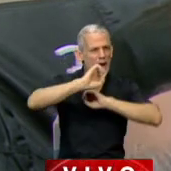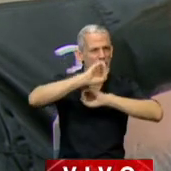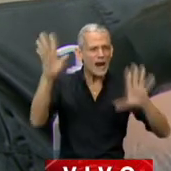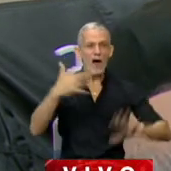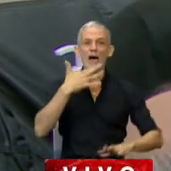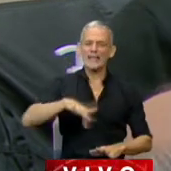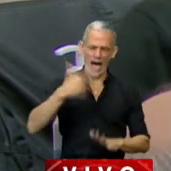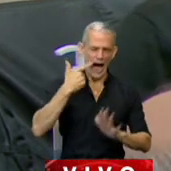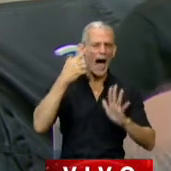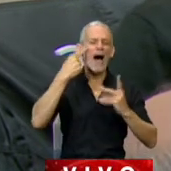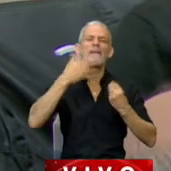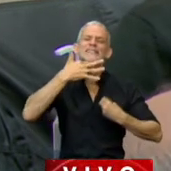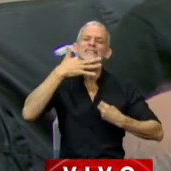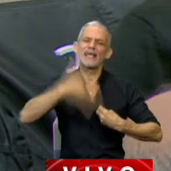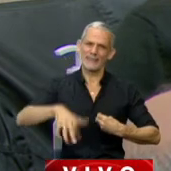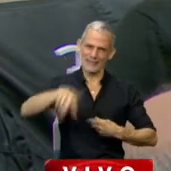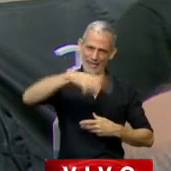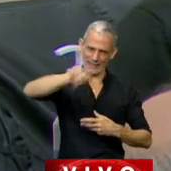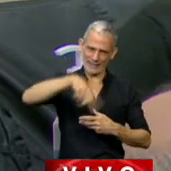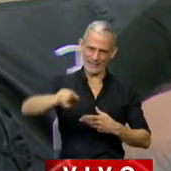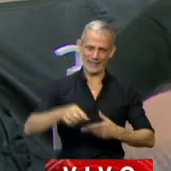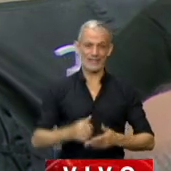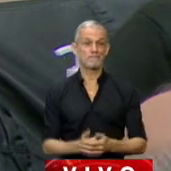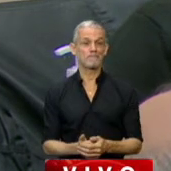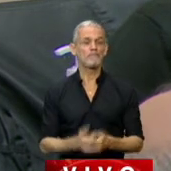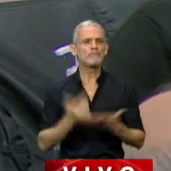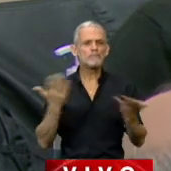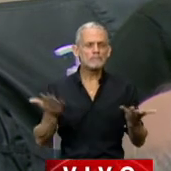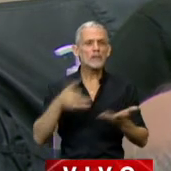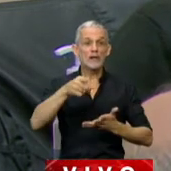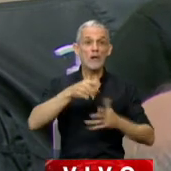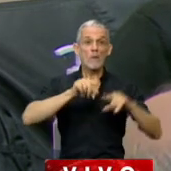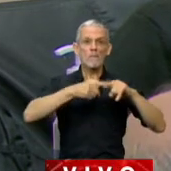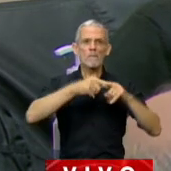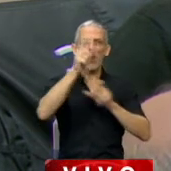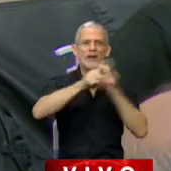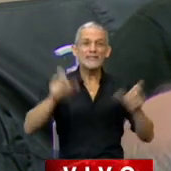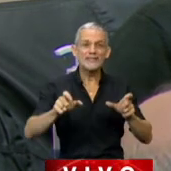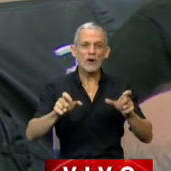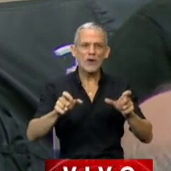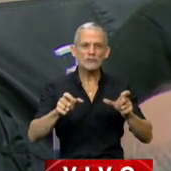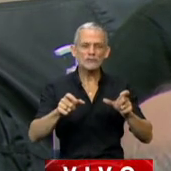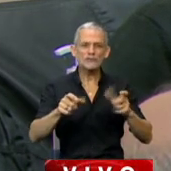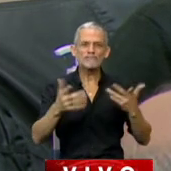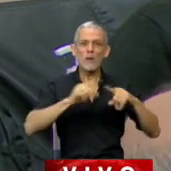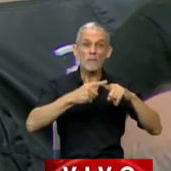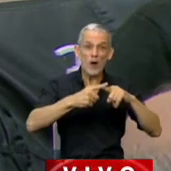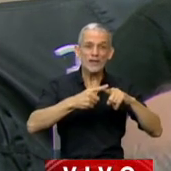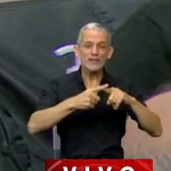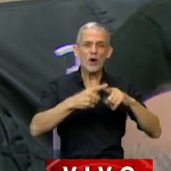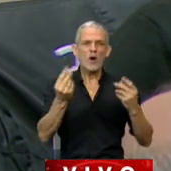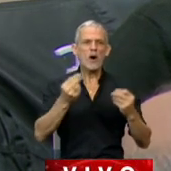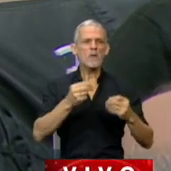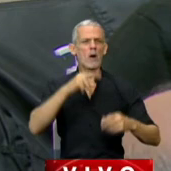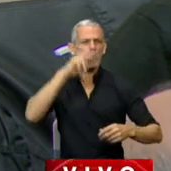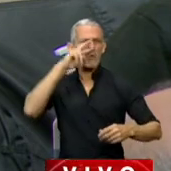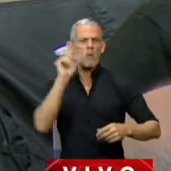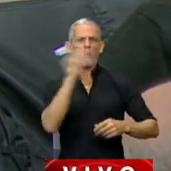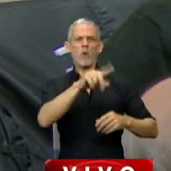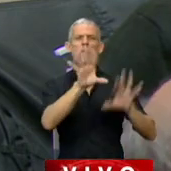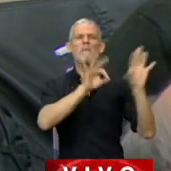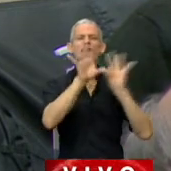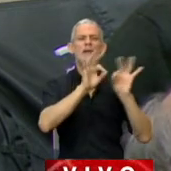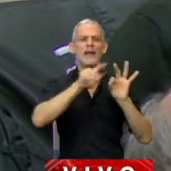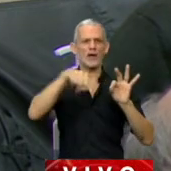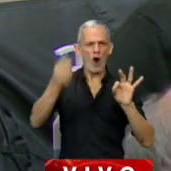claros, a ver si lo entienden de una vez, es que los políticos no tienen privilegios